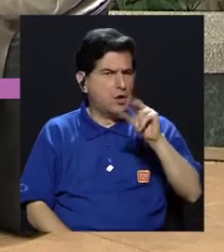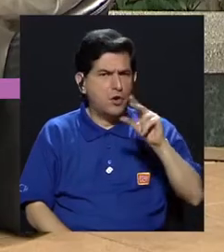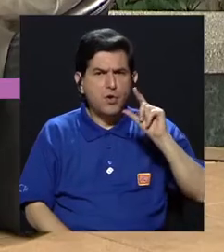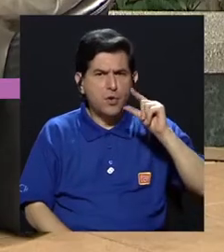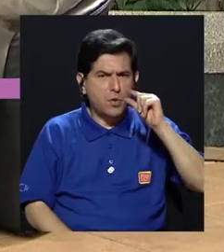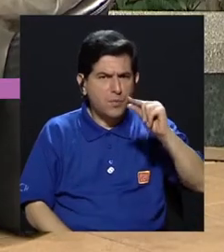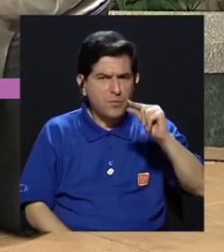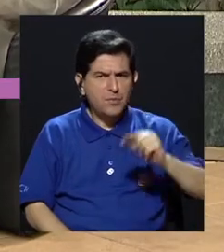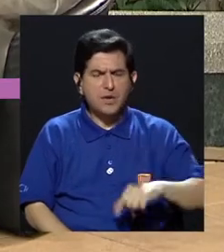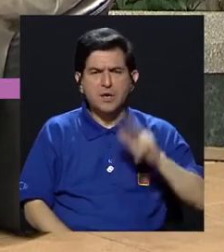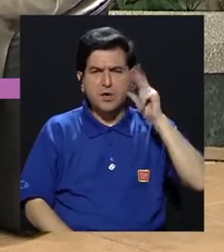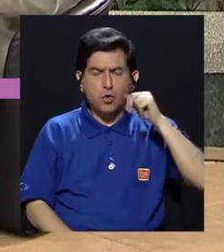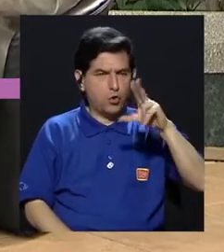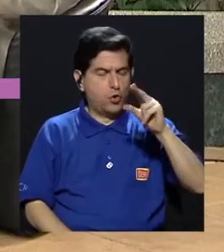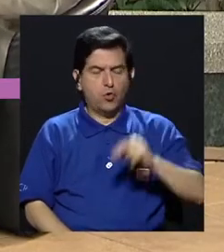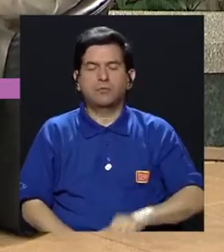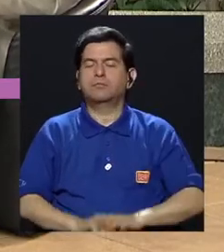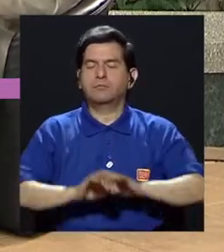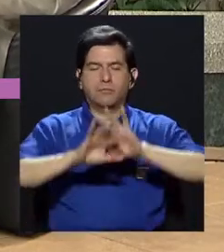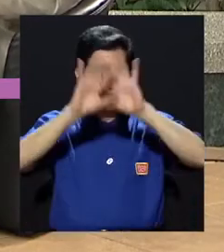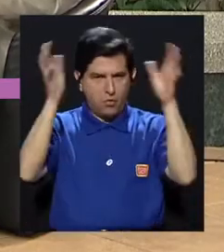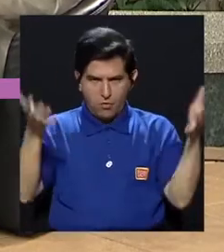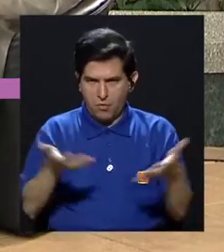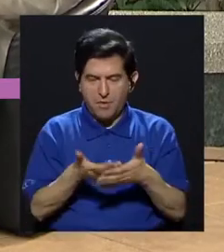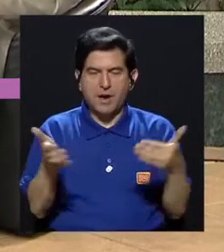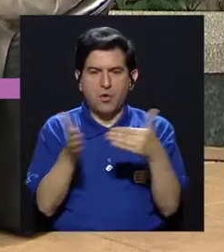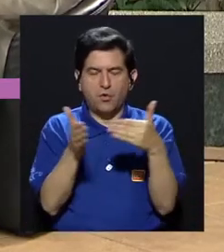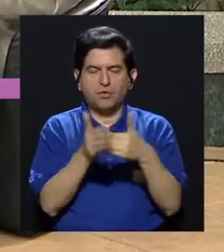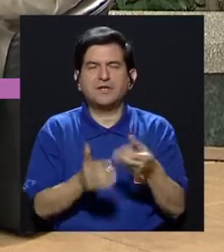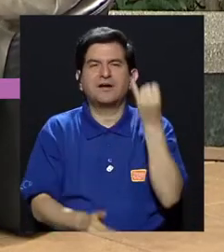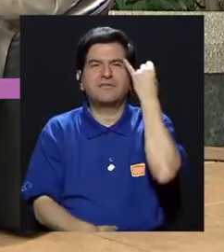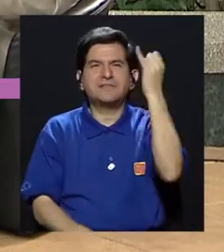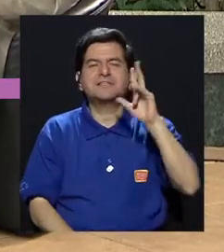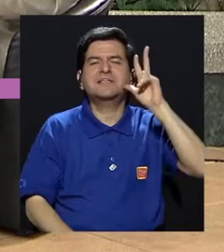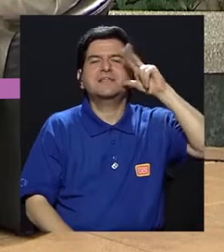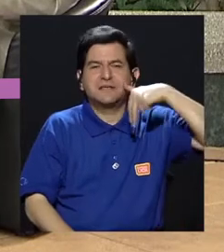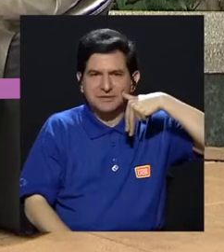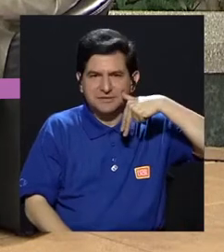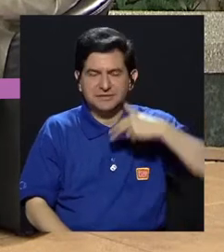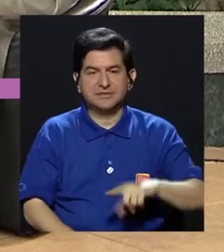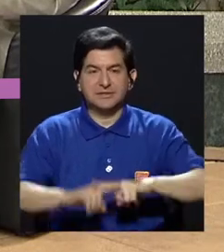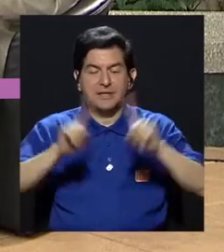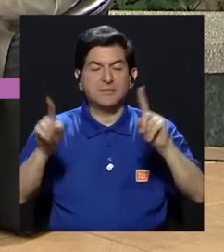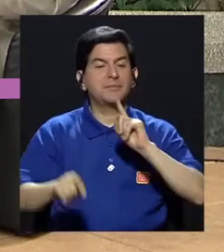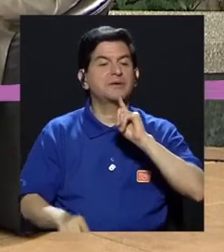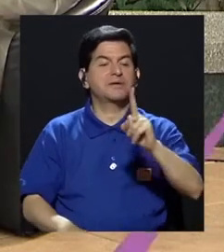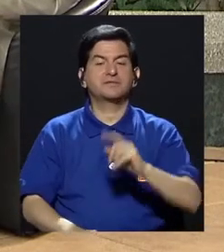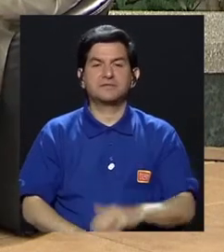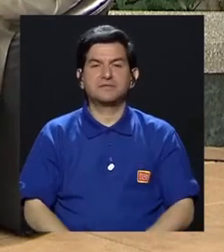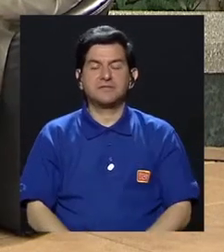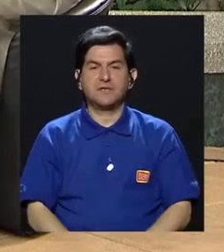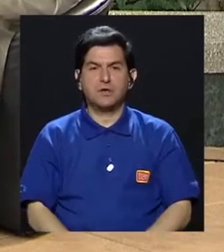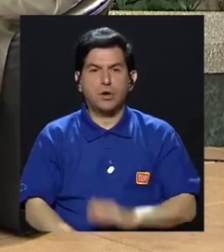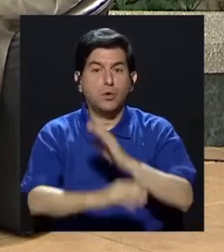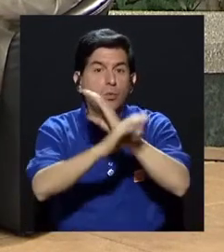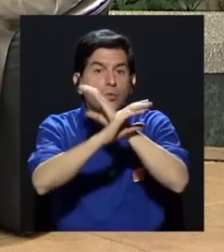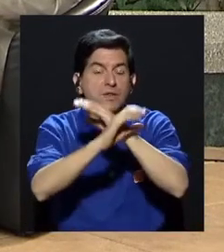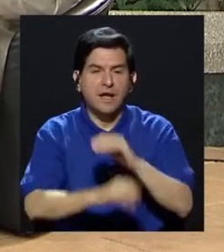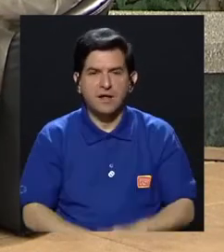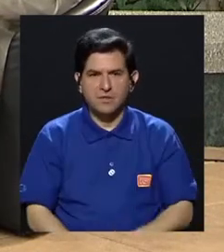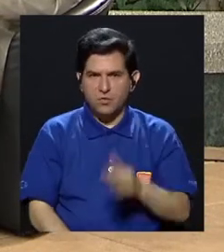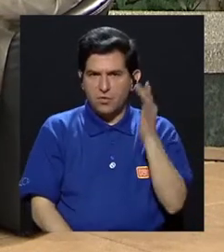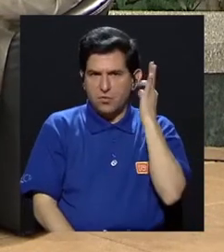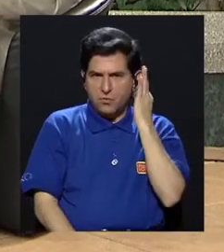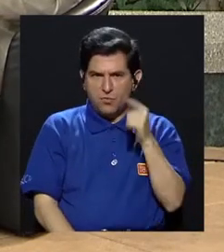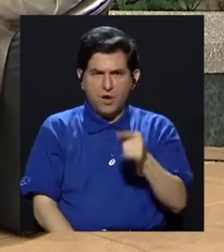Que no es micromachismo, que es global, que es volver a los postulados del machismo, pero decir, ojo, es